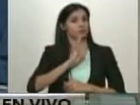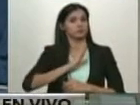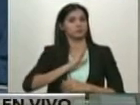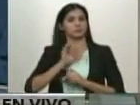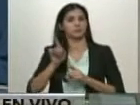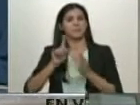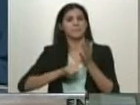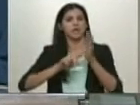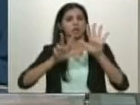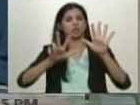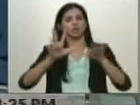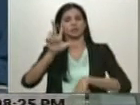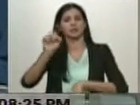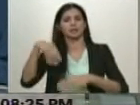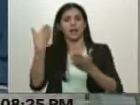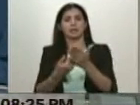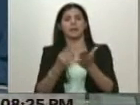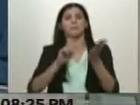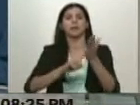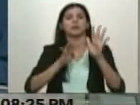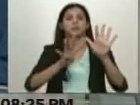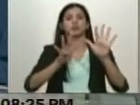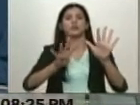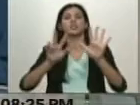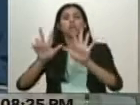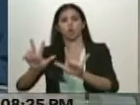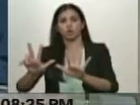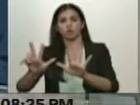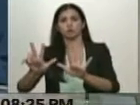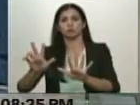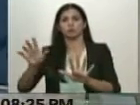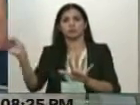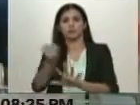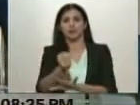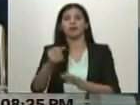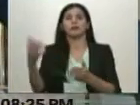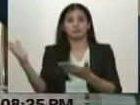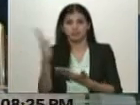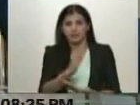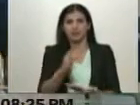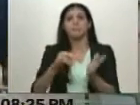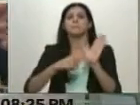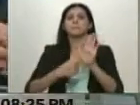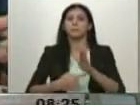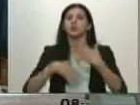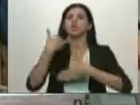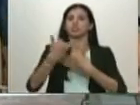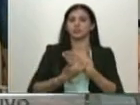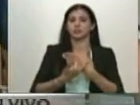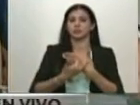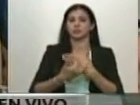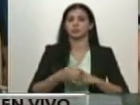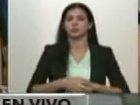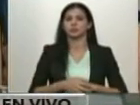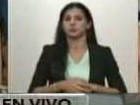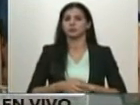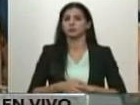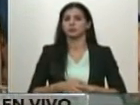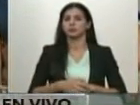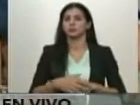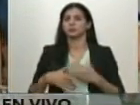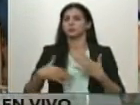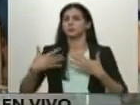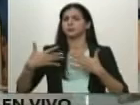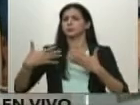de 1830 a 1998, para que llegara el proyecto que transitó todos estos caminos, como